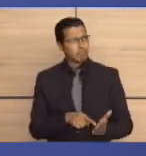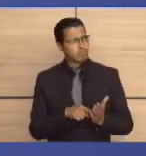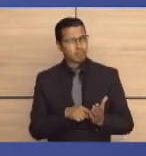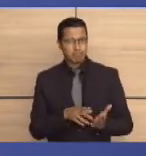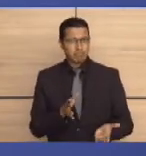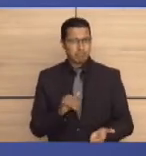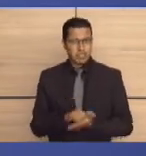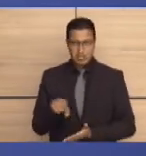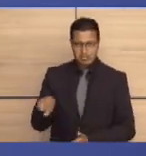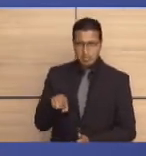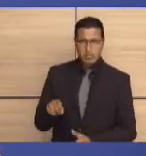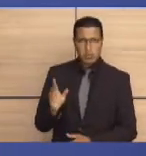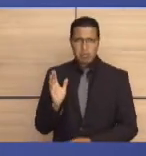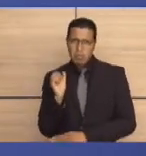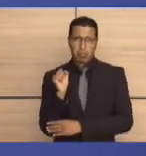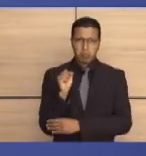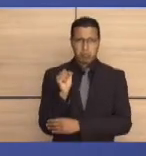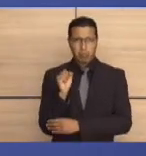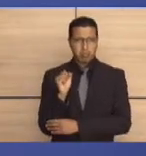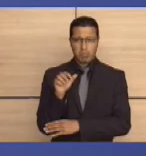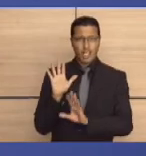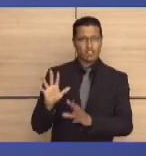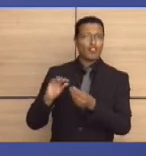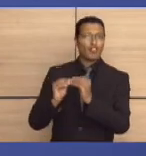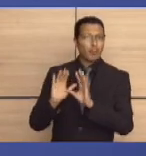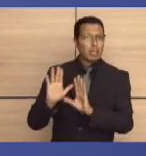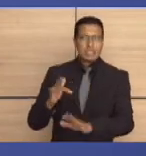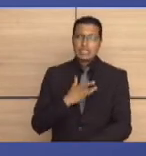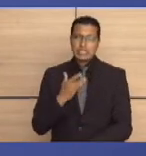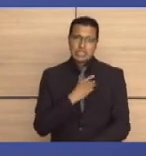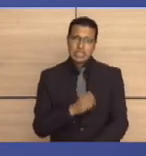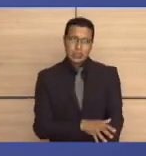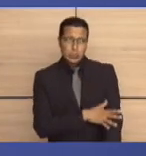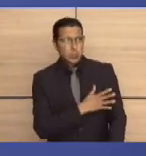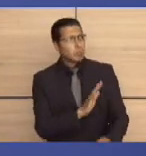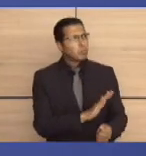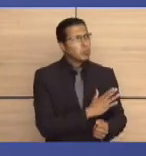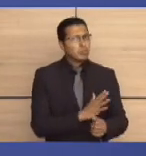se medio movían, pero esa es su forma, ¿no? Sí. Sí.